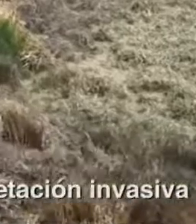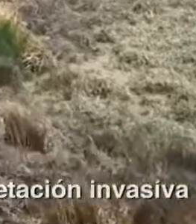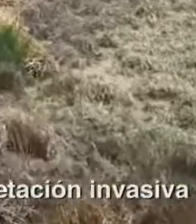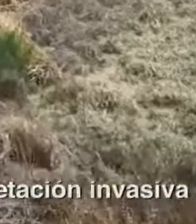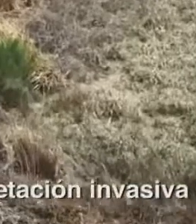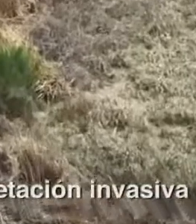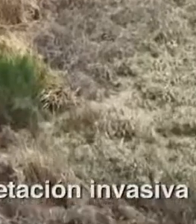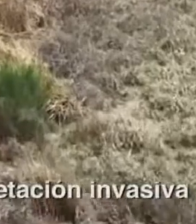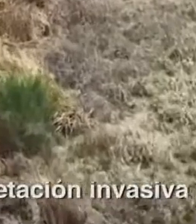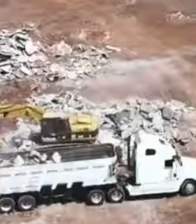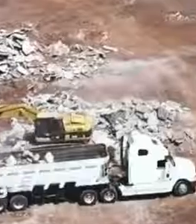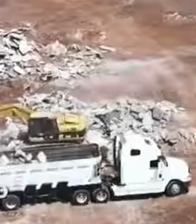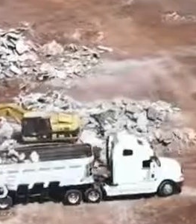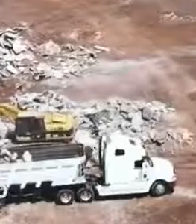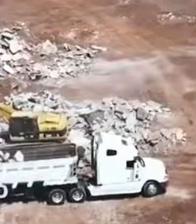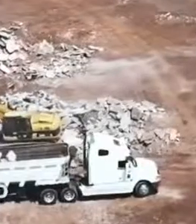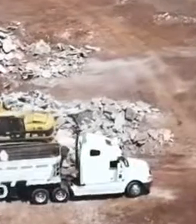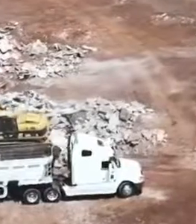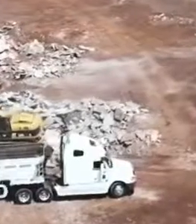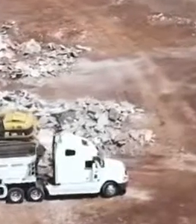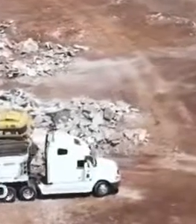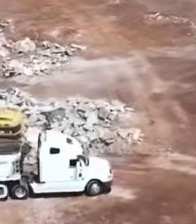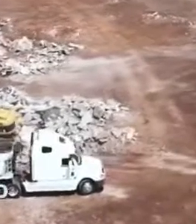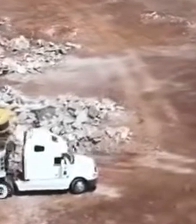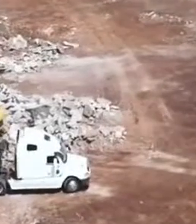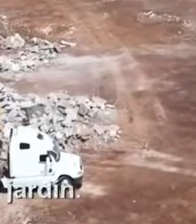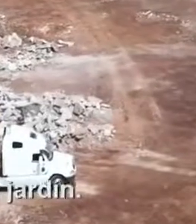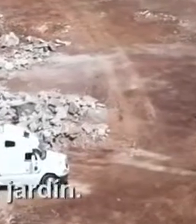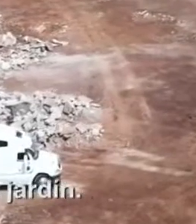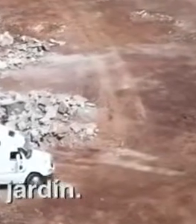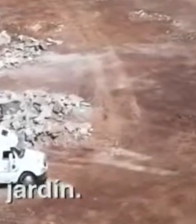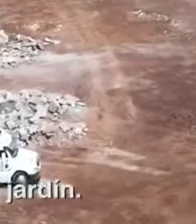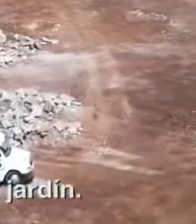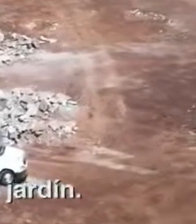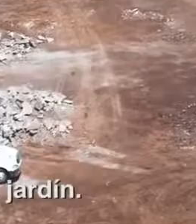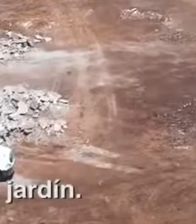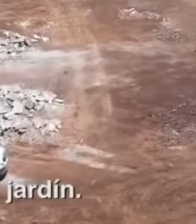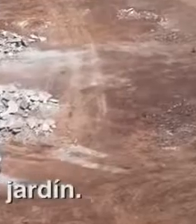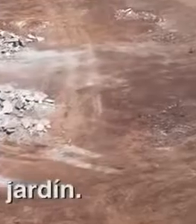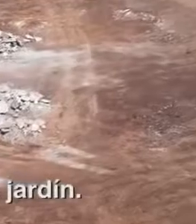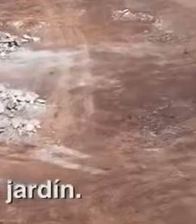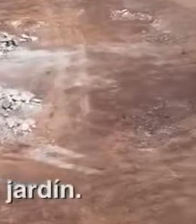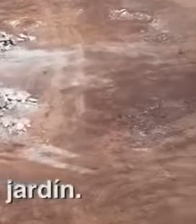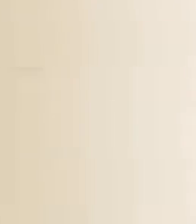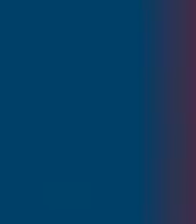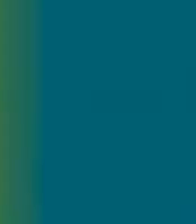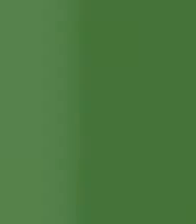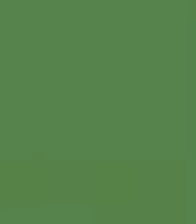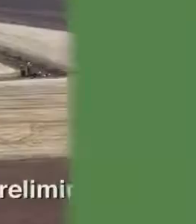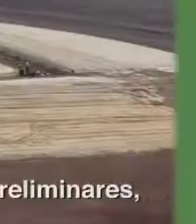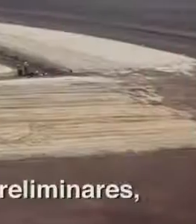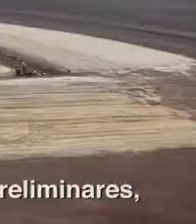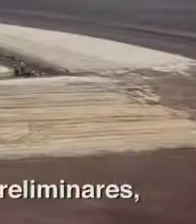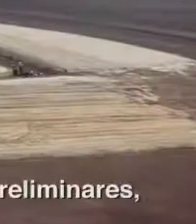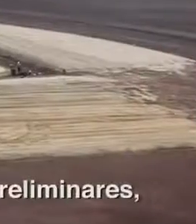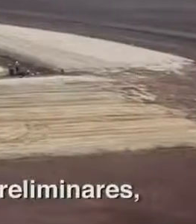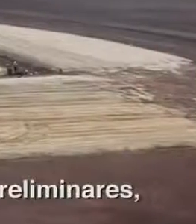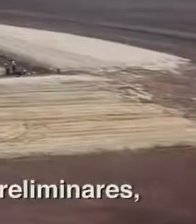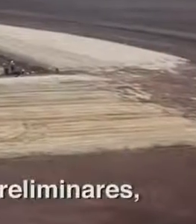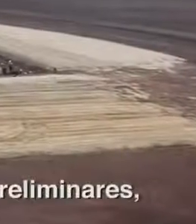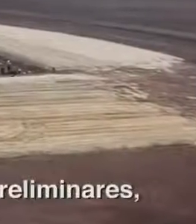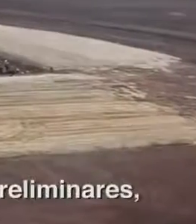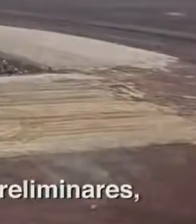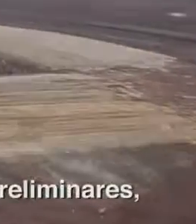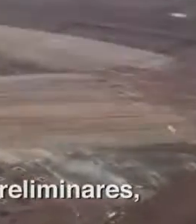trabajos de retiro de vegetación invasiva y la demolición de elementos de concreto que interfieren en el desarrollo de las áreas del jardín. Continúan los trabajos